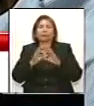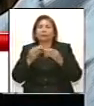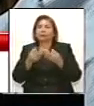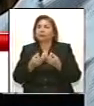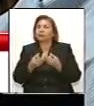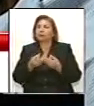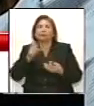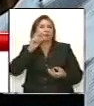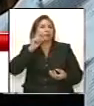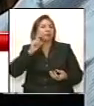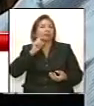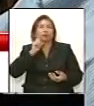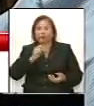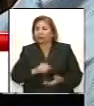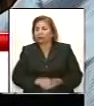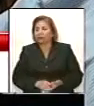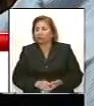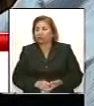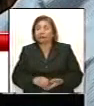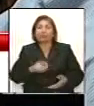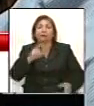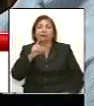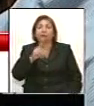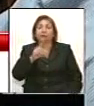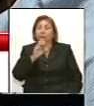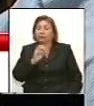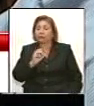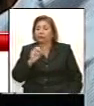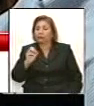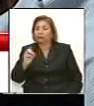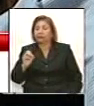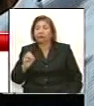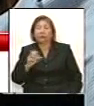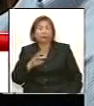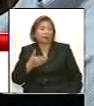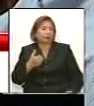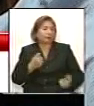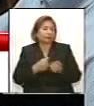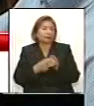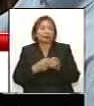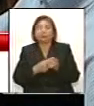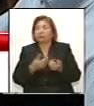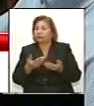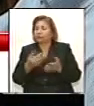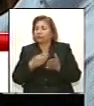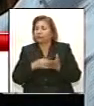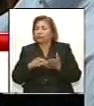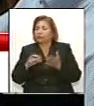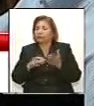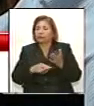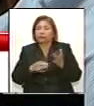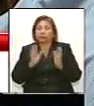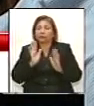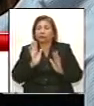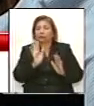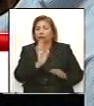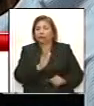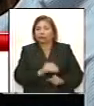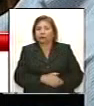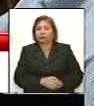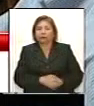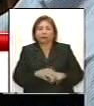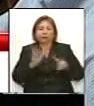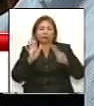Sexual, ¿no? Directamente la línea 100 está apoyando en esta plataforma en sus los 7